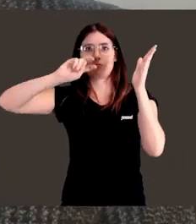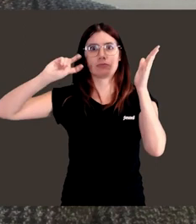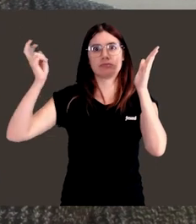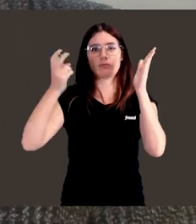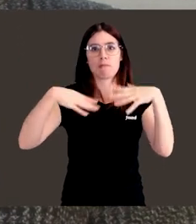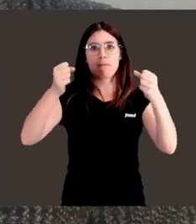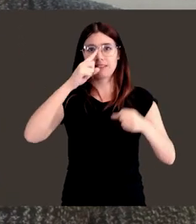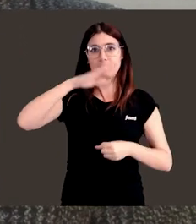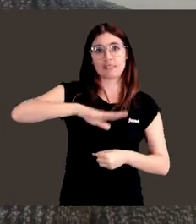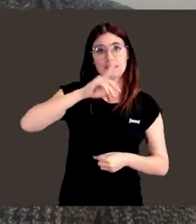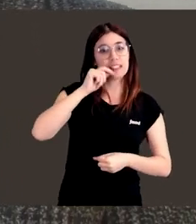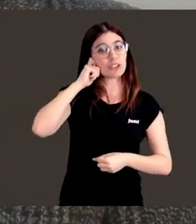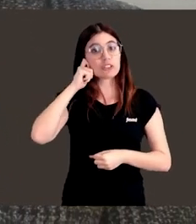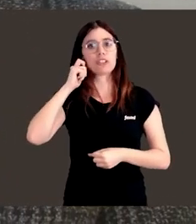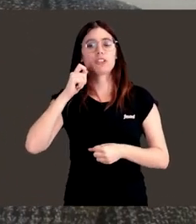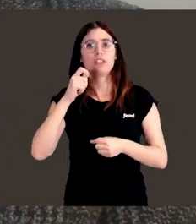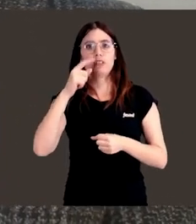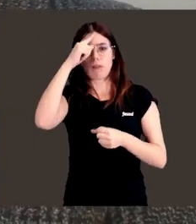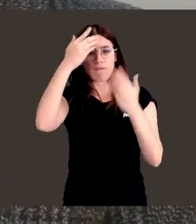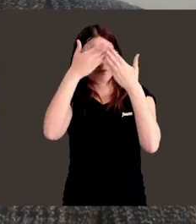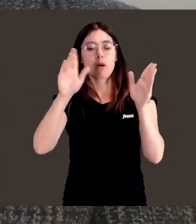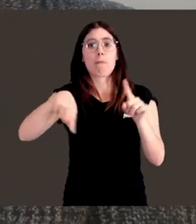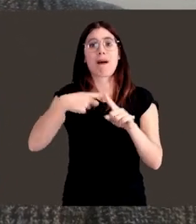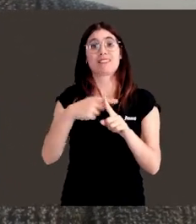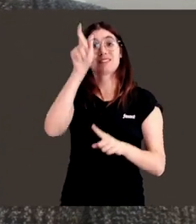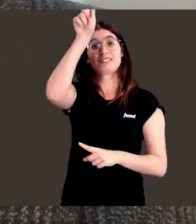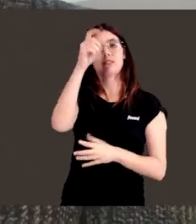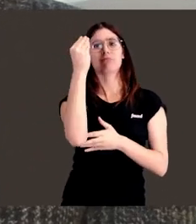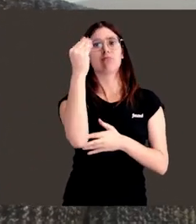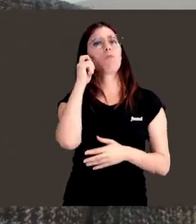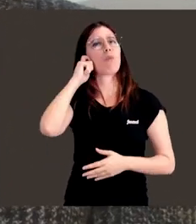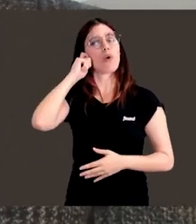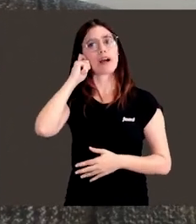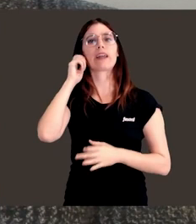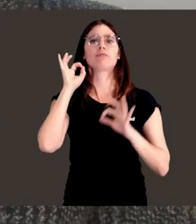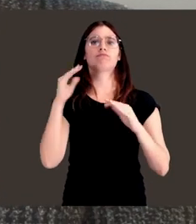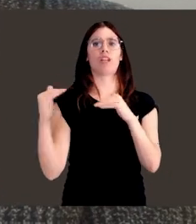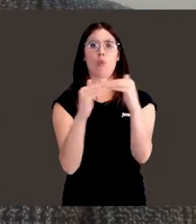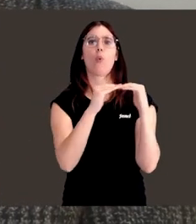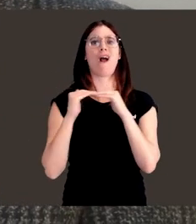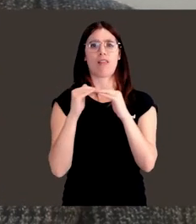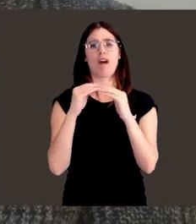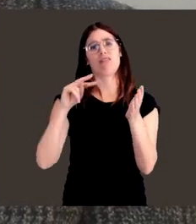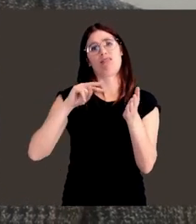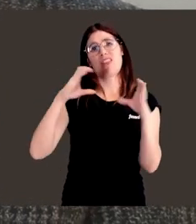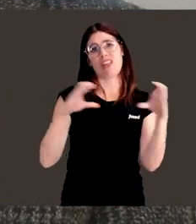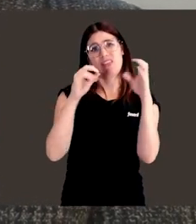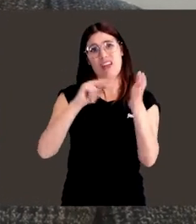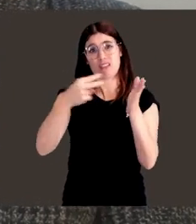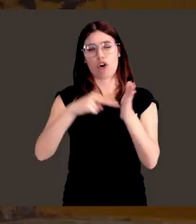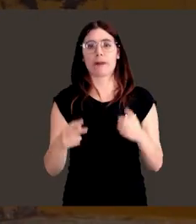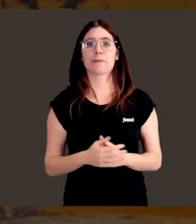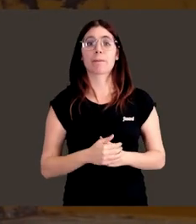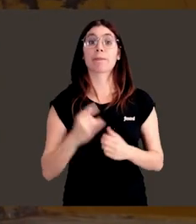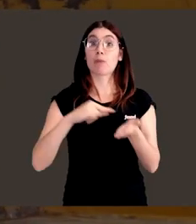abanico de posibilidades que las niñas pueden tener y también los niños y sobre todo para situar a la mujer en el lugar que le corresponde en ciencia y